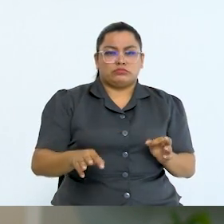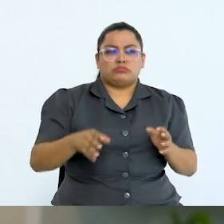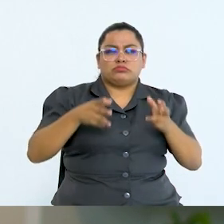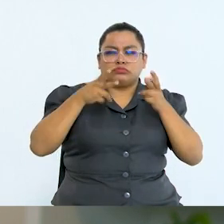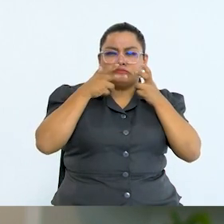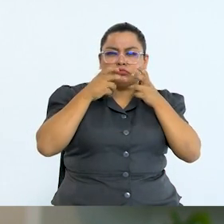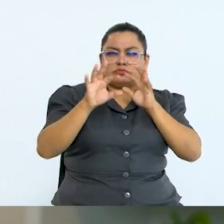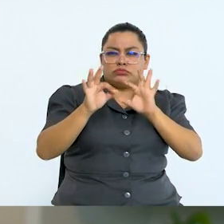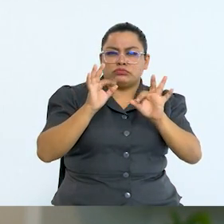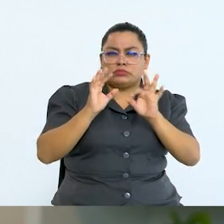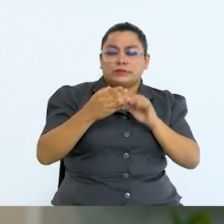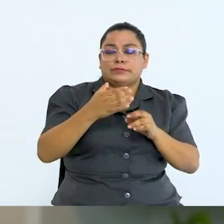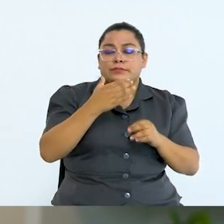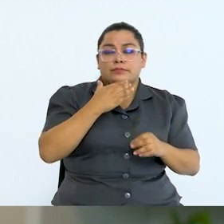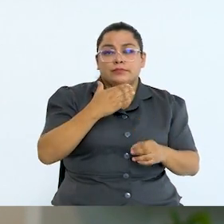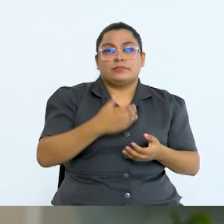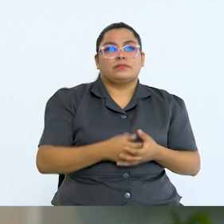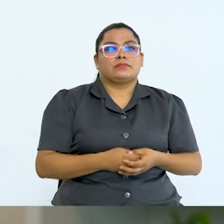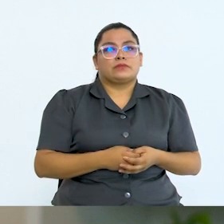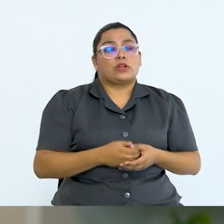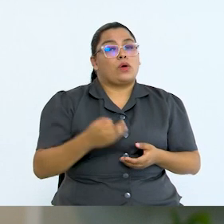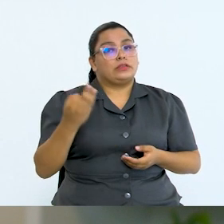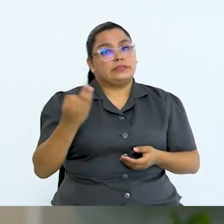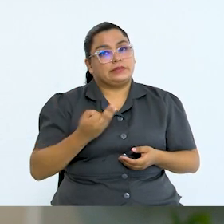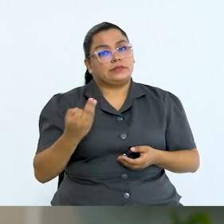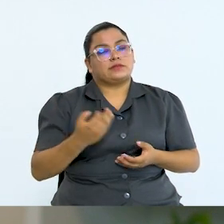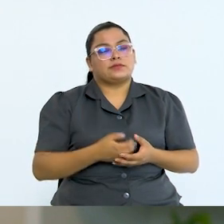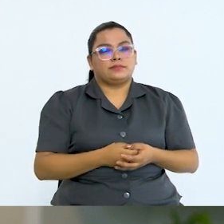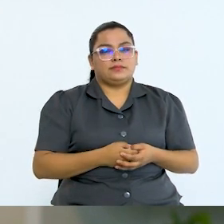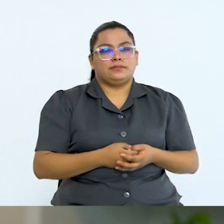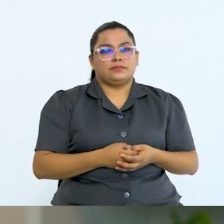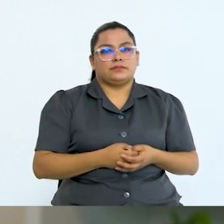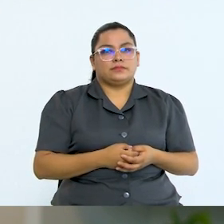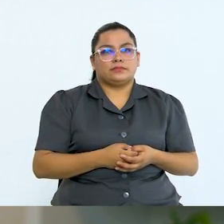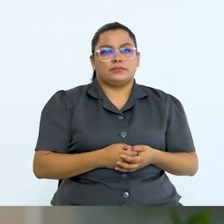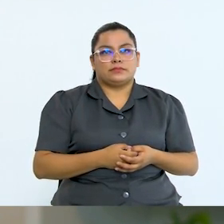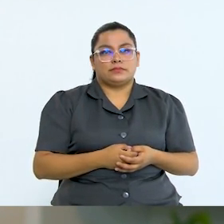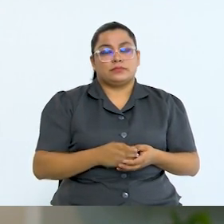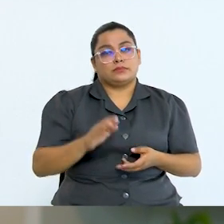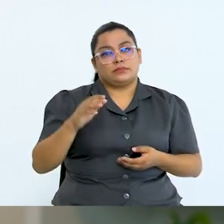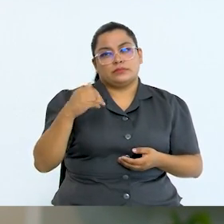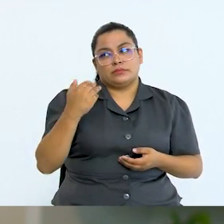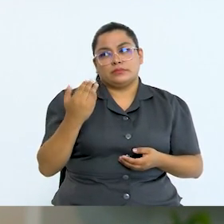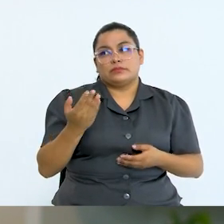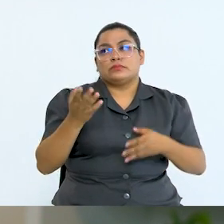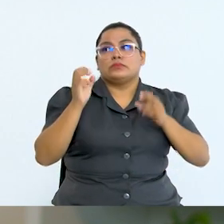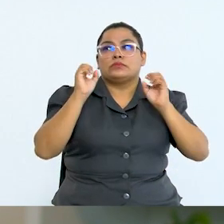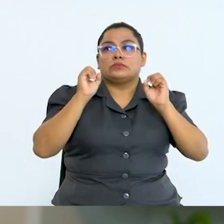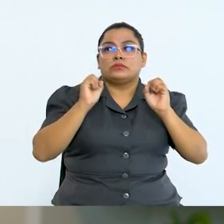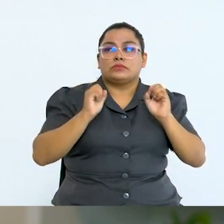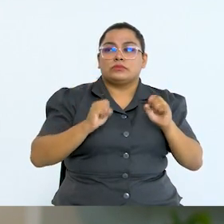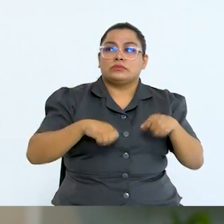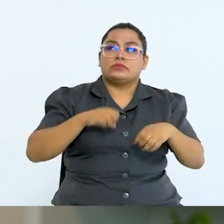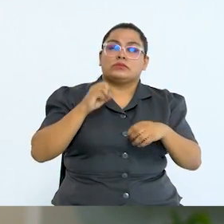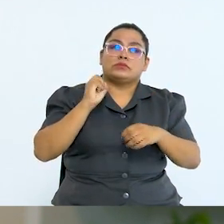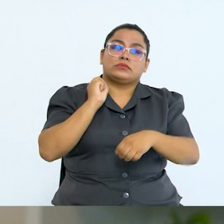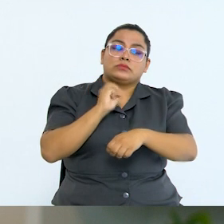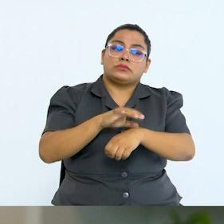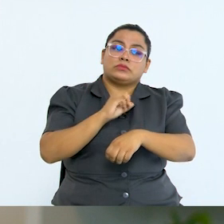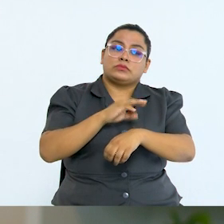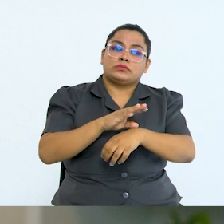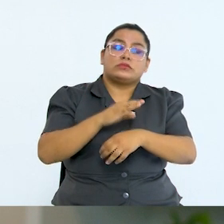posibles dificultades o necesidades, para luego poder reorientar la